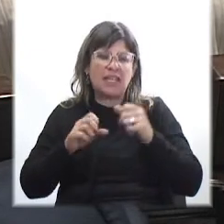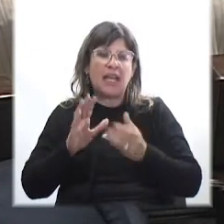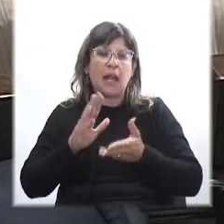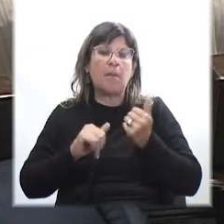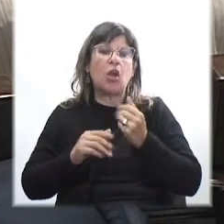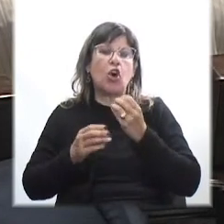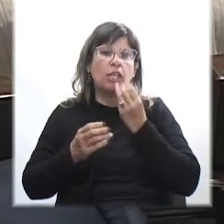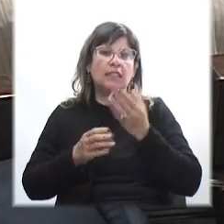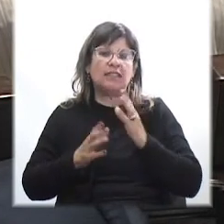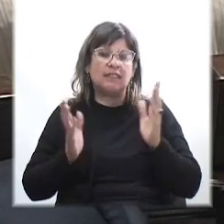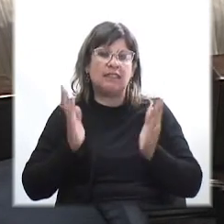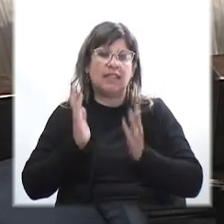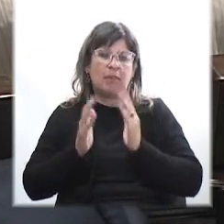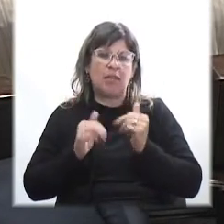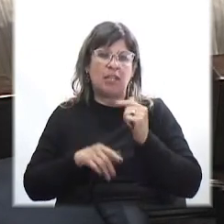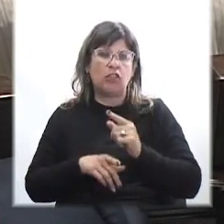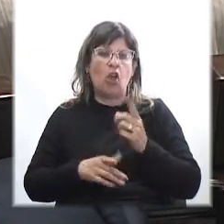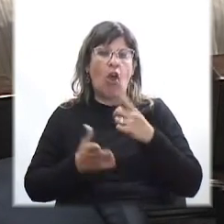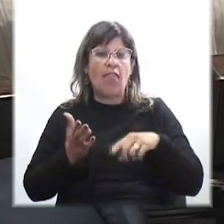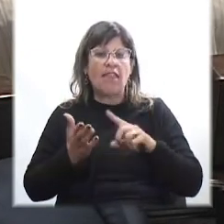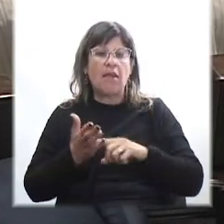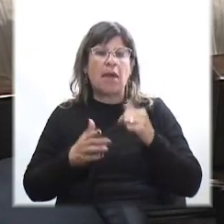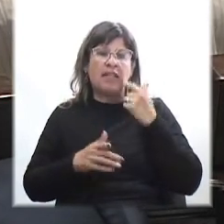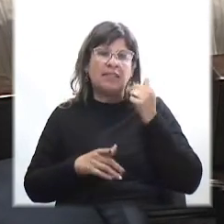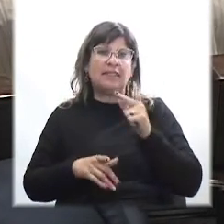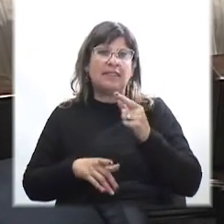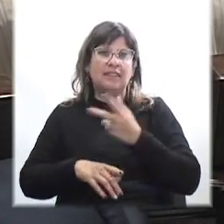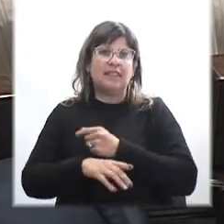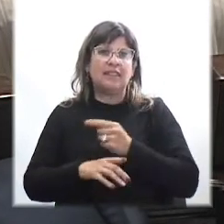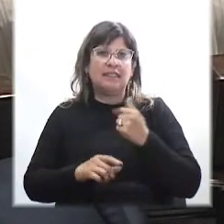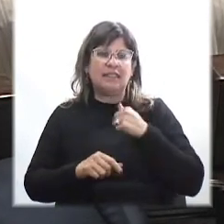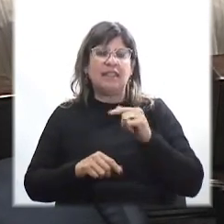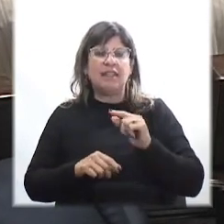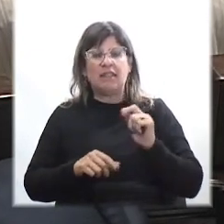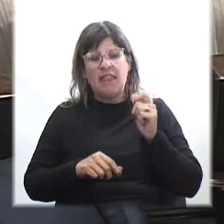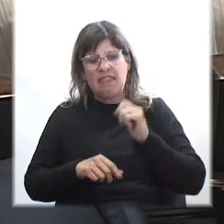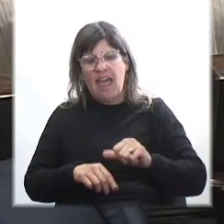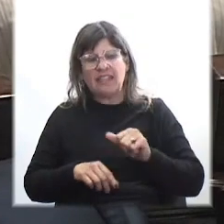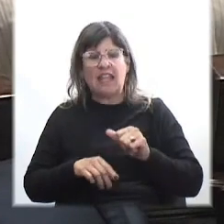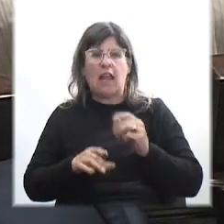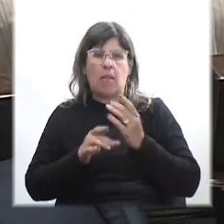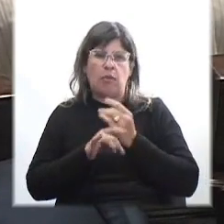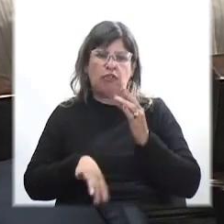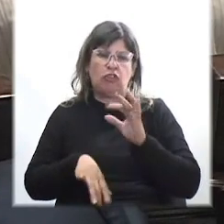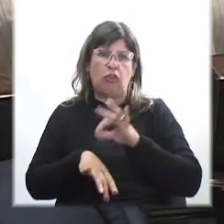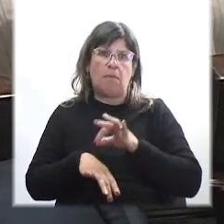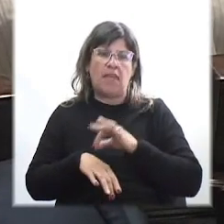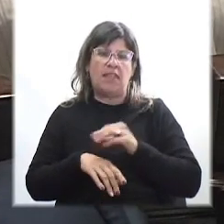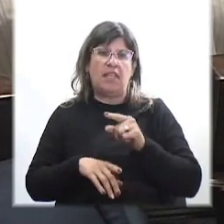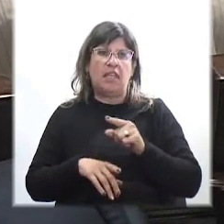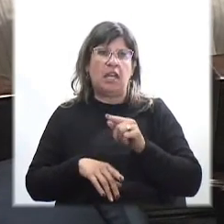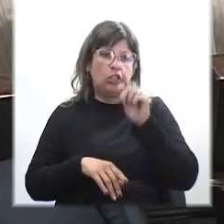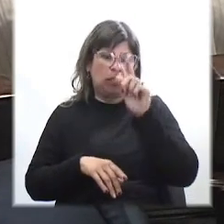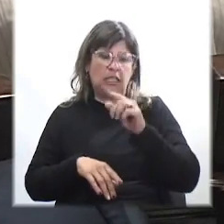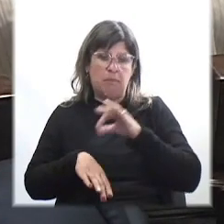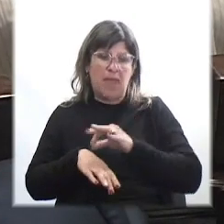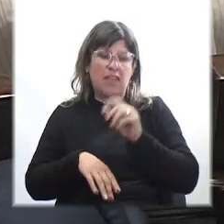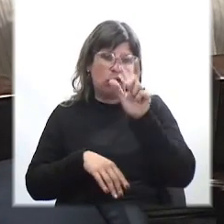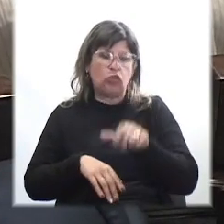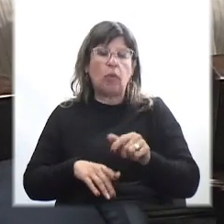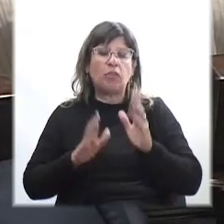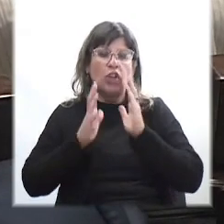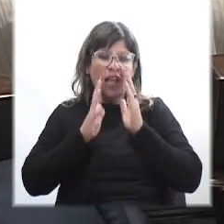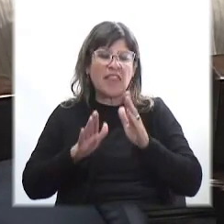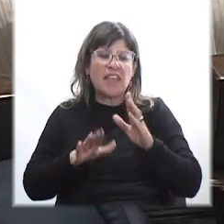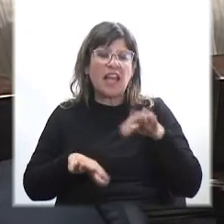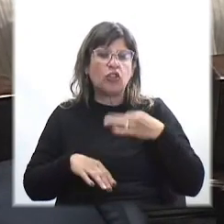tratamientos. Además, señor presidente, la eutanasia daña a la profesión médica. Los médicos son personas que decidieron dedicar su